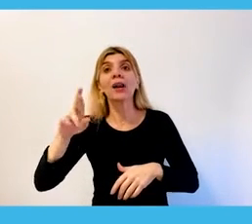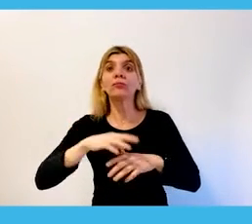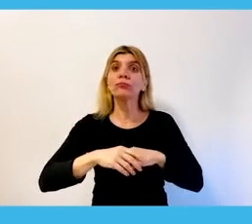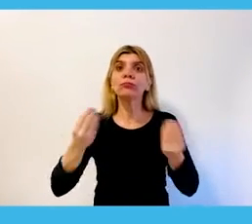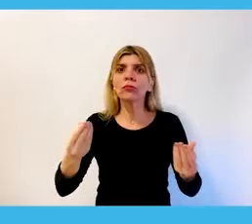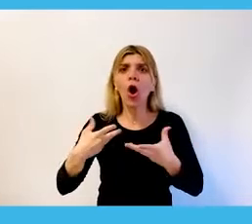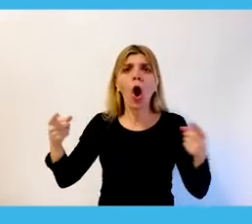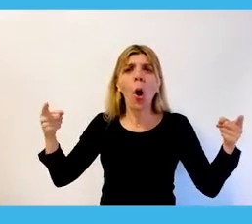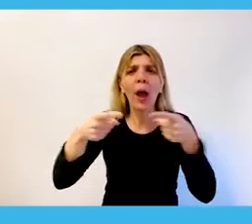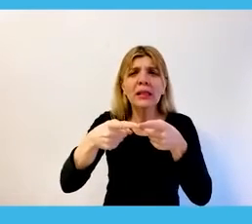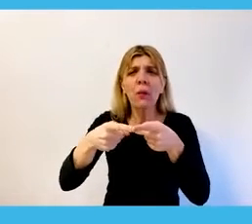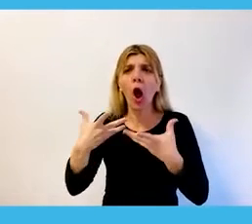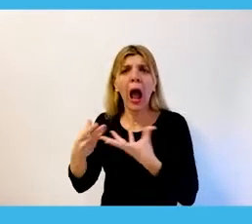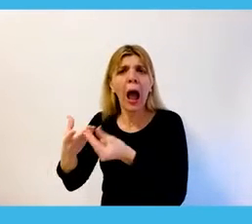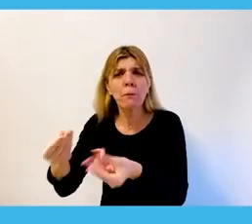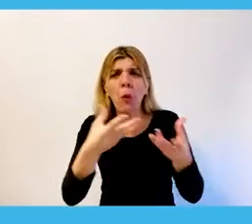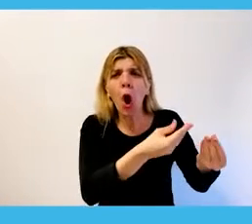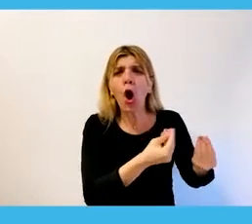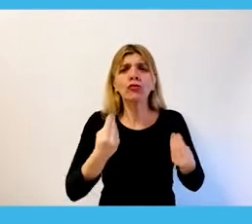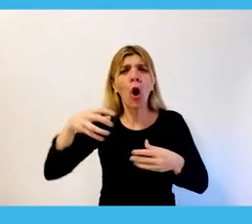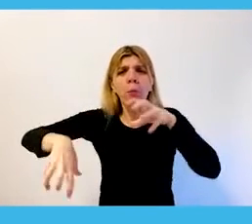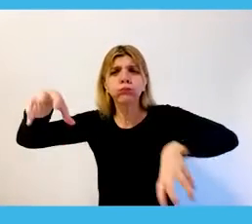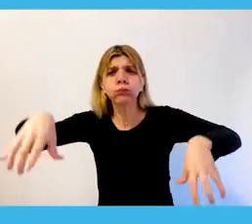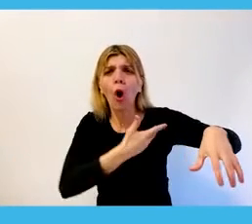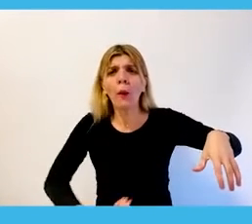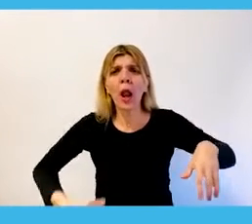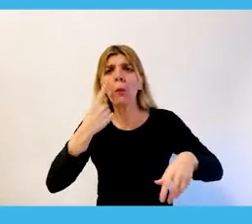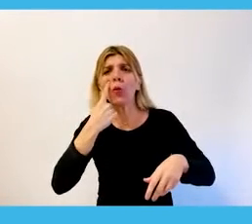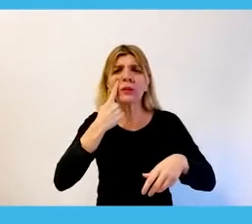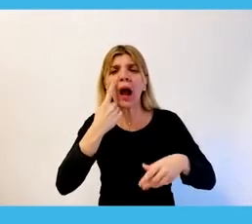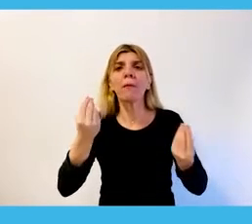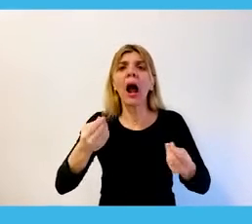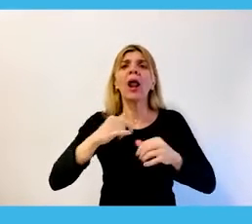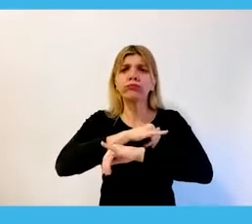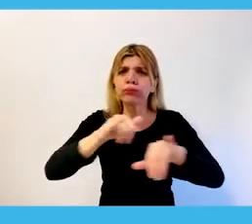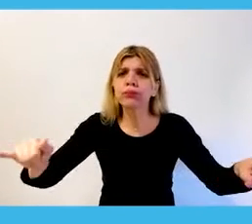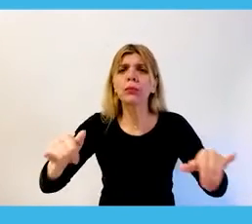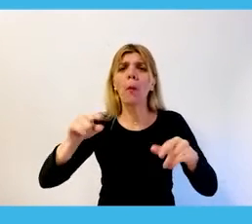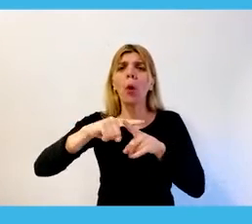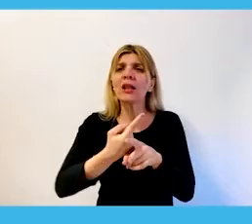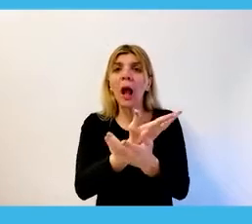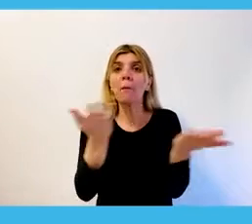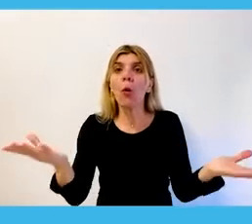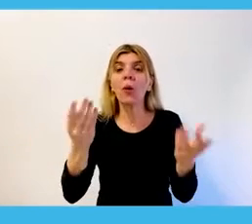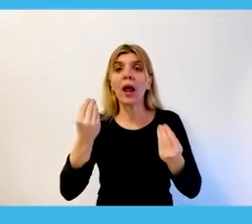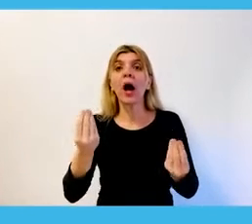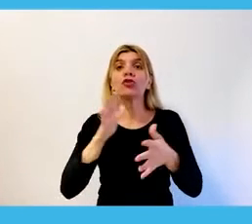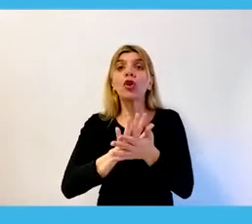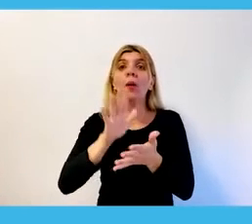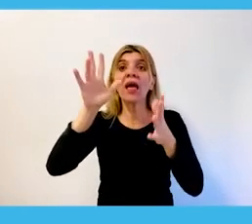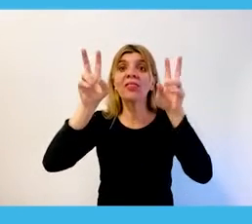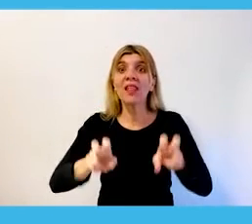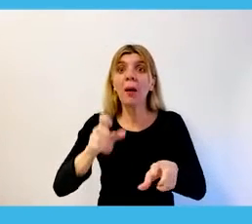de discapacidad, digamos, de los gobiernos municipales y para la implementación de políticas públicas en beneficio de aquellas